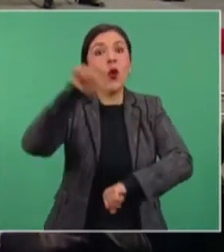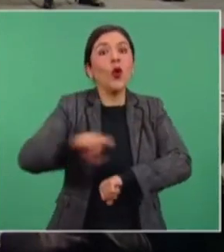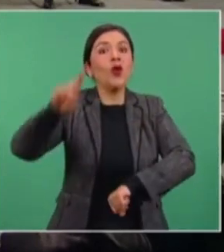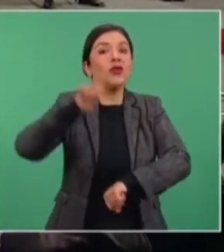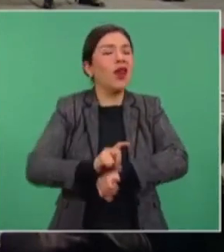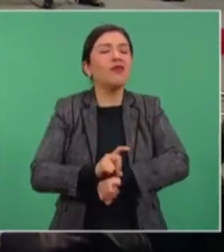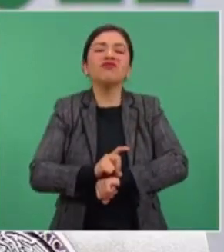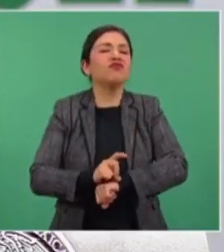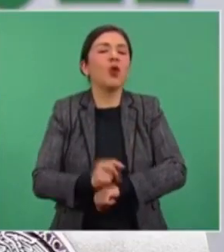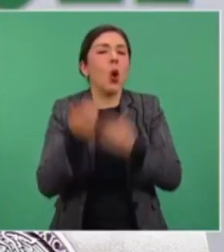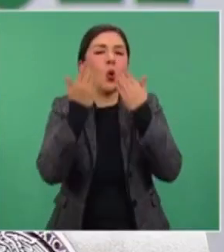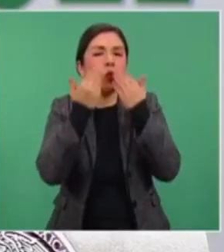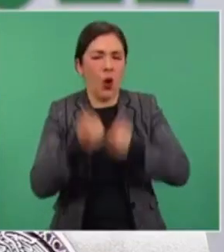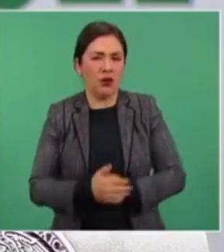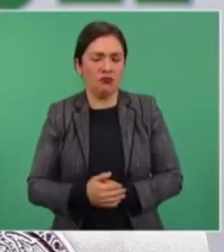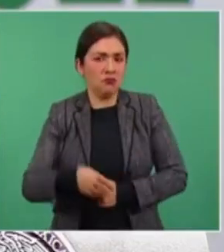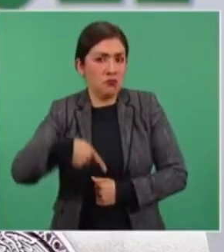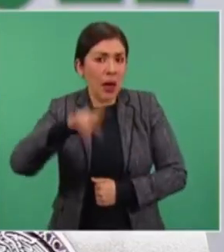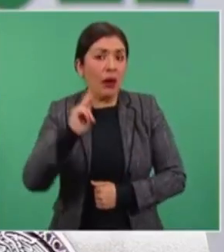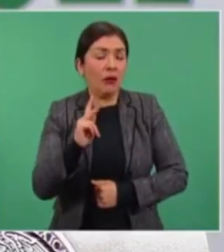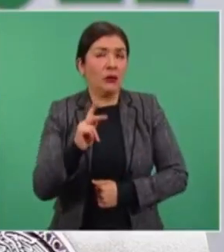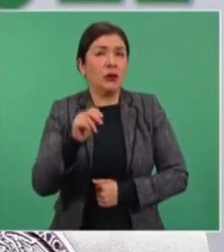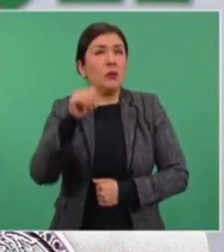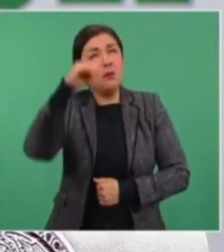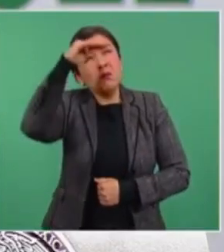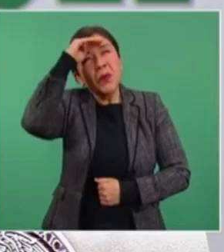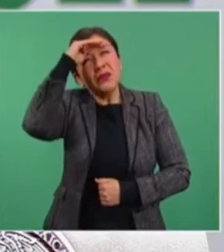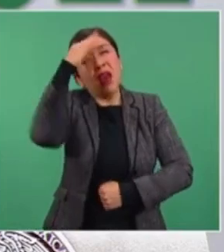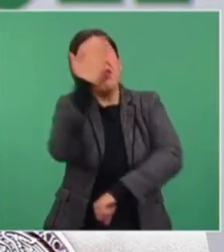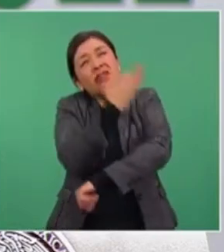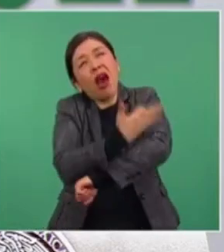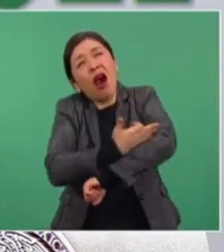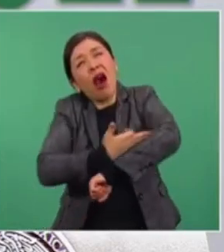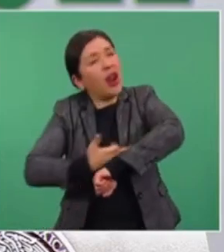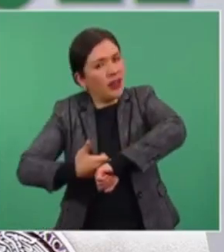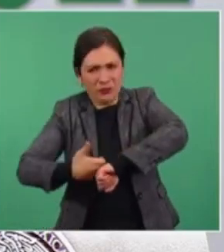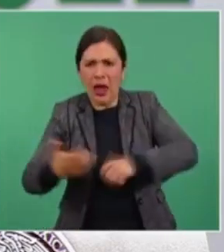sido. Pero nunca es tarde cuando llega el bien hacer.